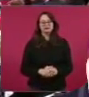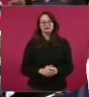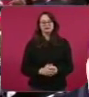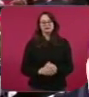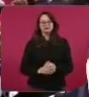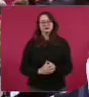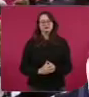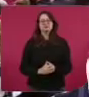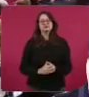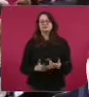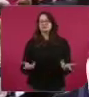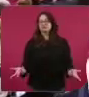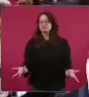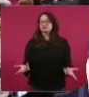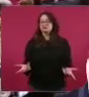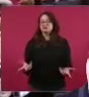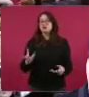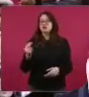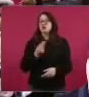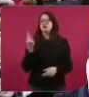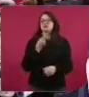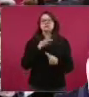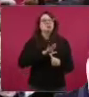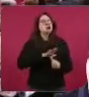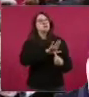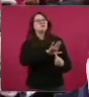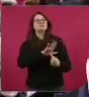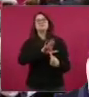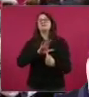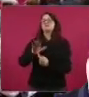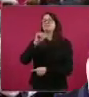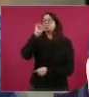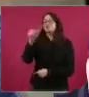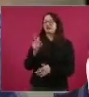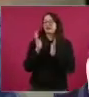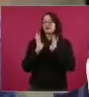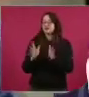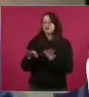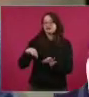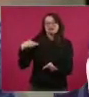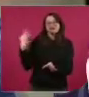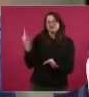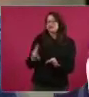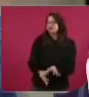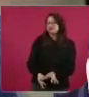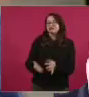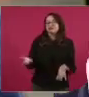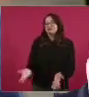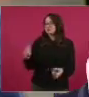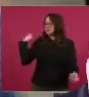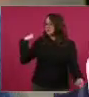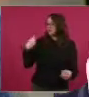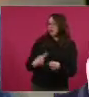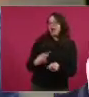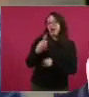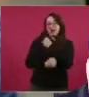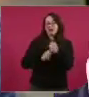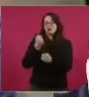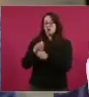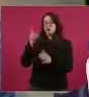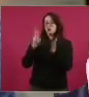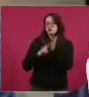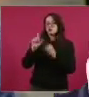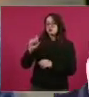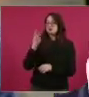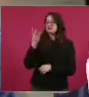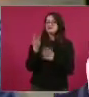Los resultados hablan por sí solos. El 2023 ha sido uno de los años más exitosos en la historia del deporte mexicano.